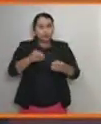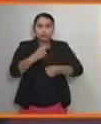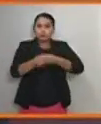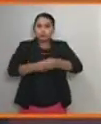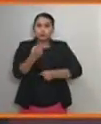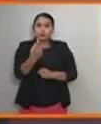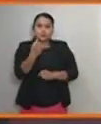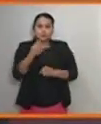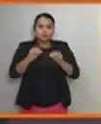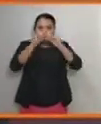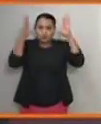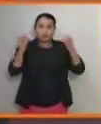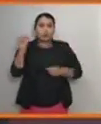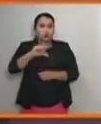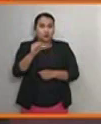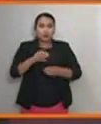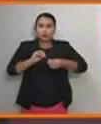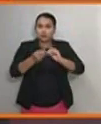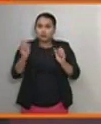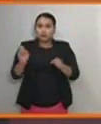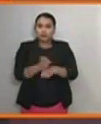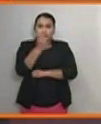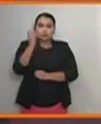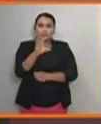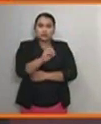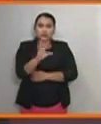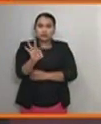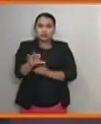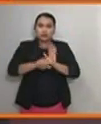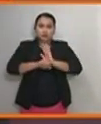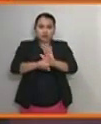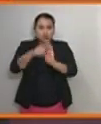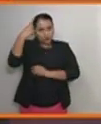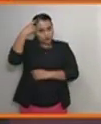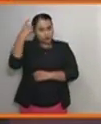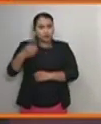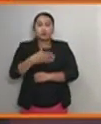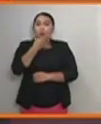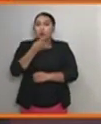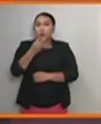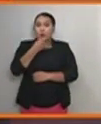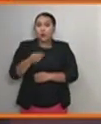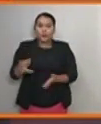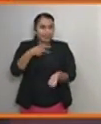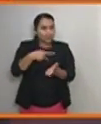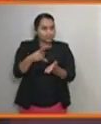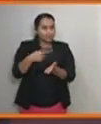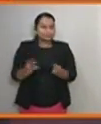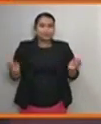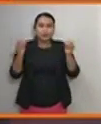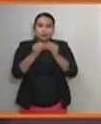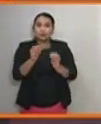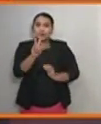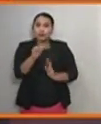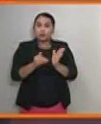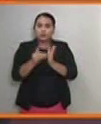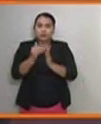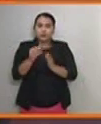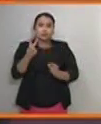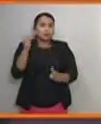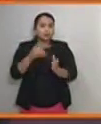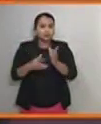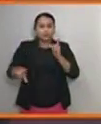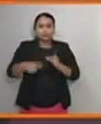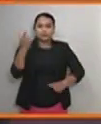de hoy, el número ganador fue el 09 con su símbolo de sueños hombre. Con este pagamos más de 2.200.000